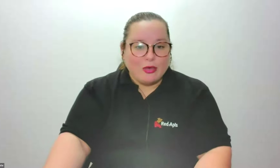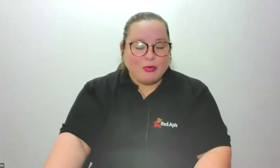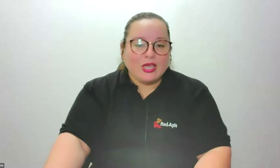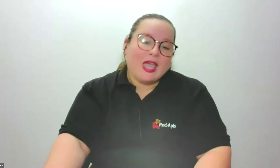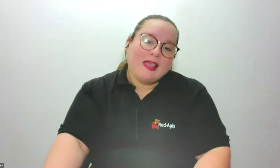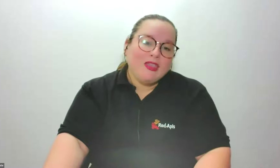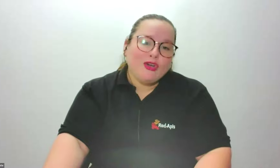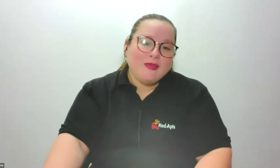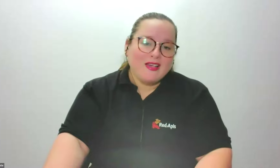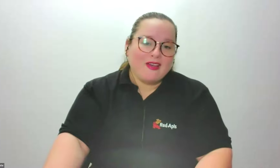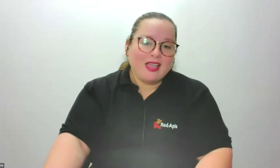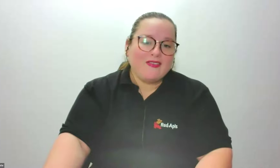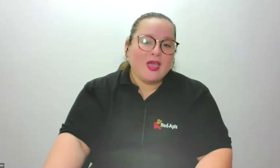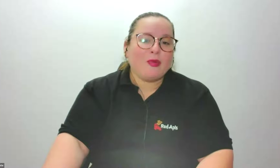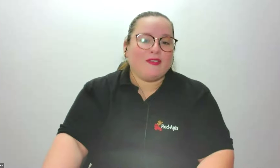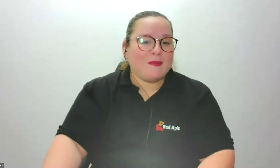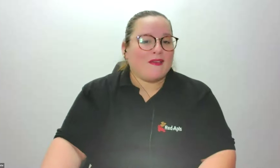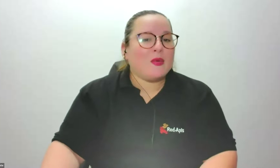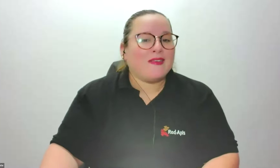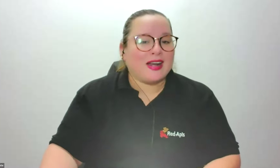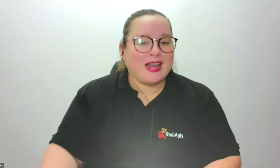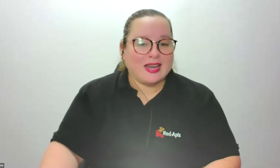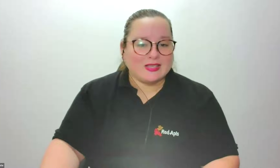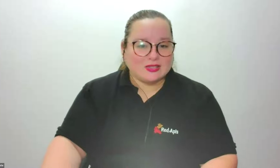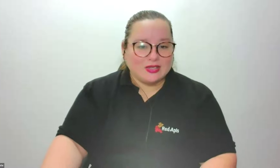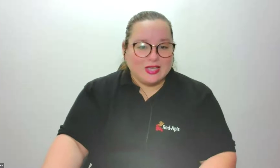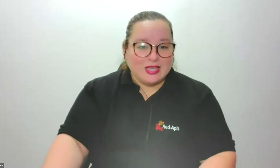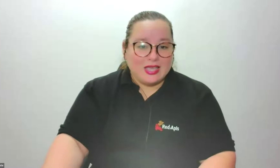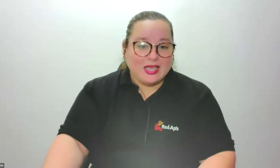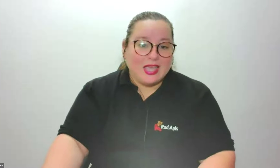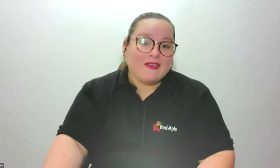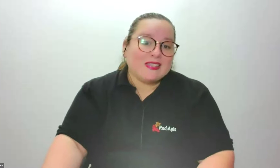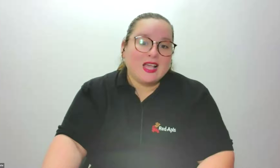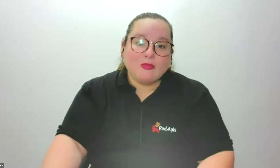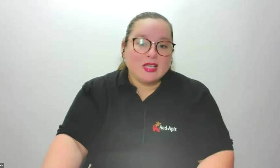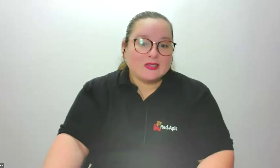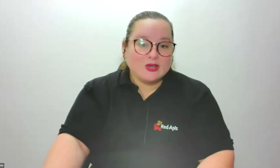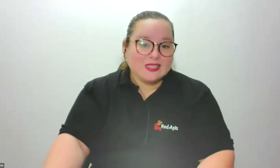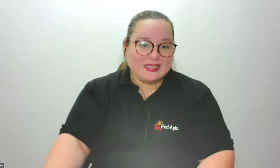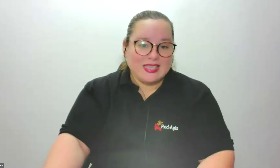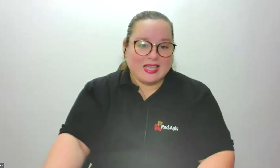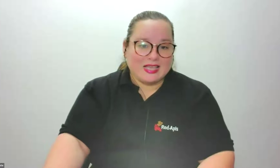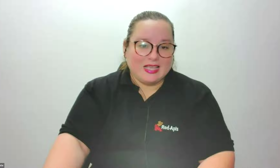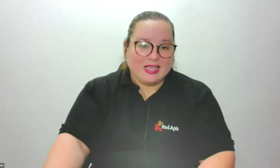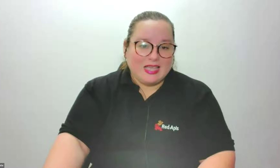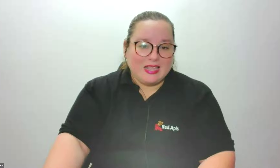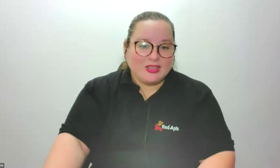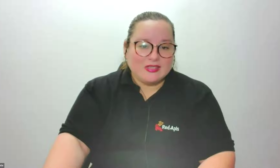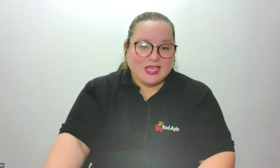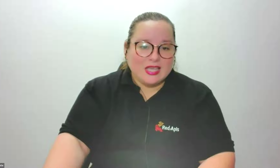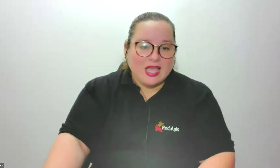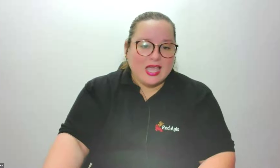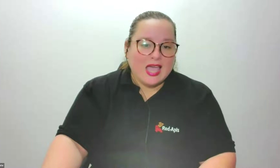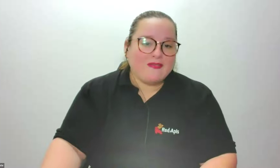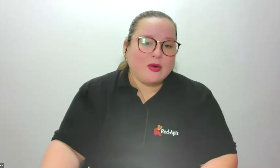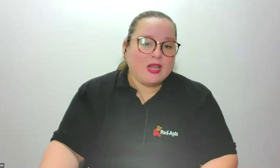qué? Porque antes yo miraba y veía un problema, había una barrera en eso. Es que a veces la comunicación no existía.